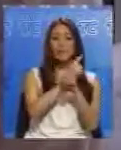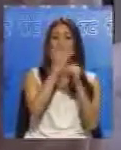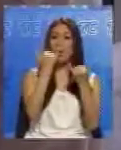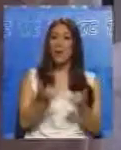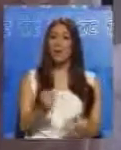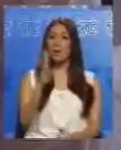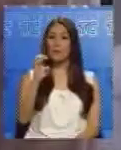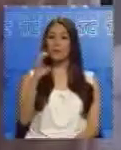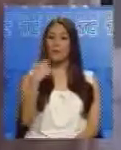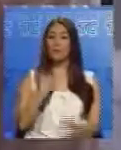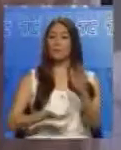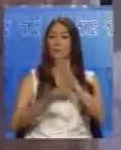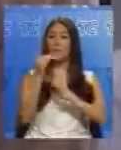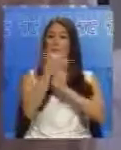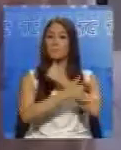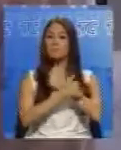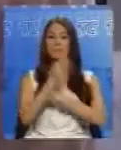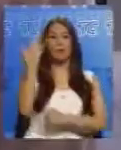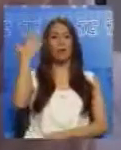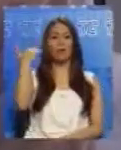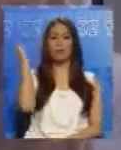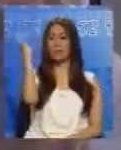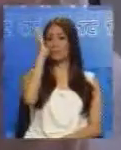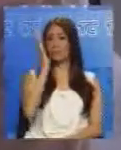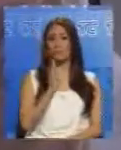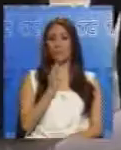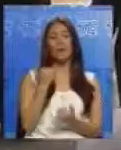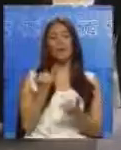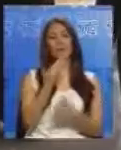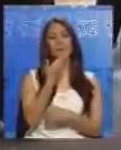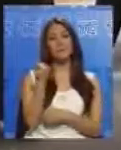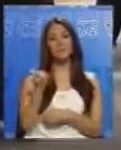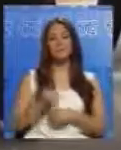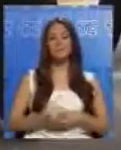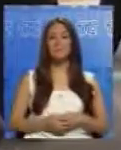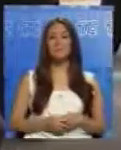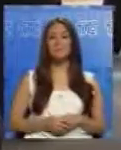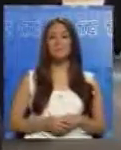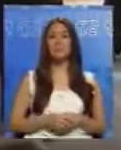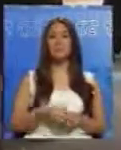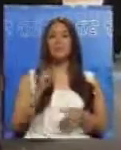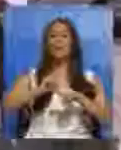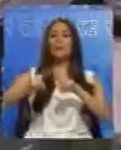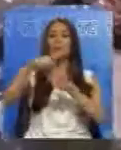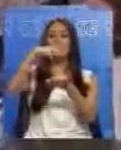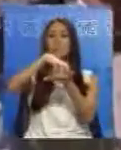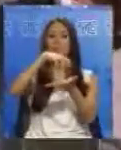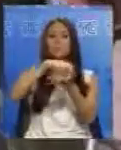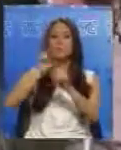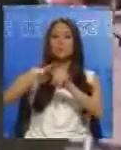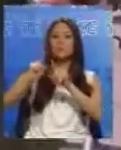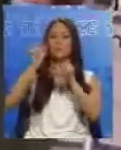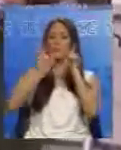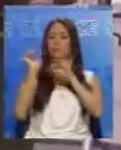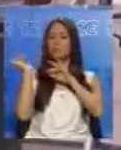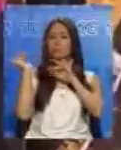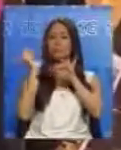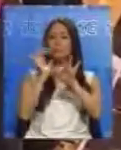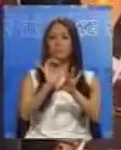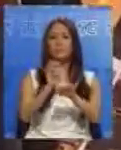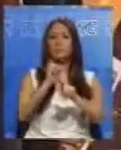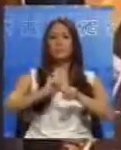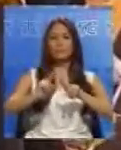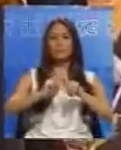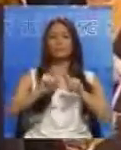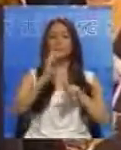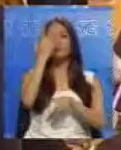becas pagadas para el exterior, cosa que nunca pudo un pobre acceder a eso. Ciudadanos de varias provincias que llegaron al punto reaccionaron ante